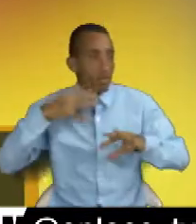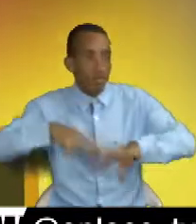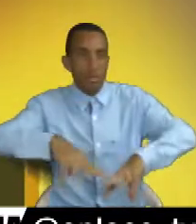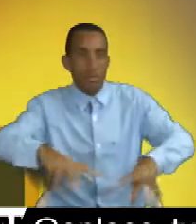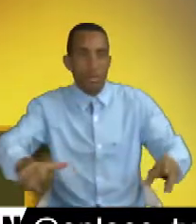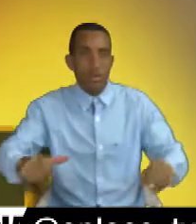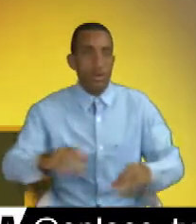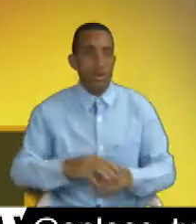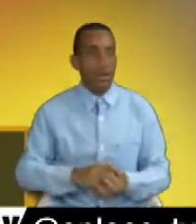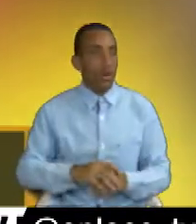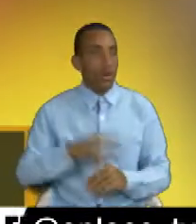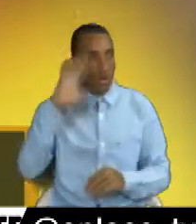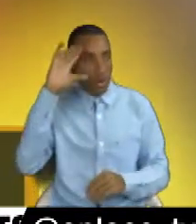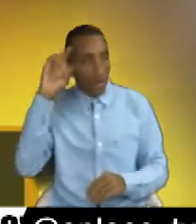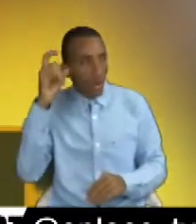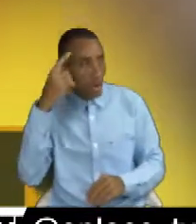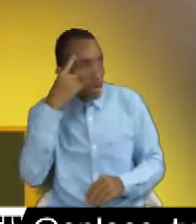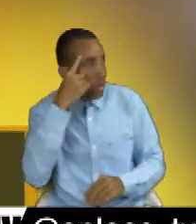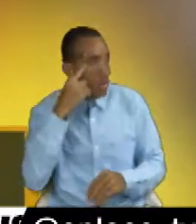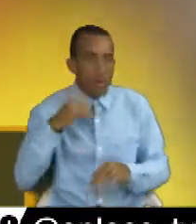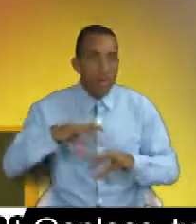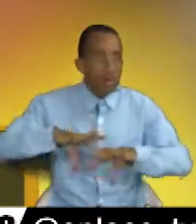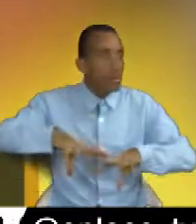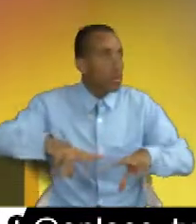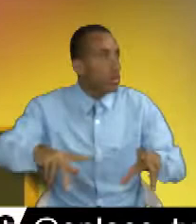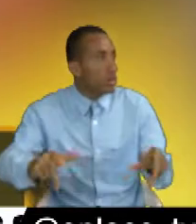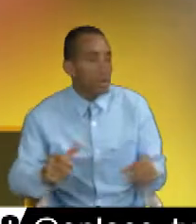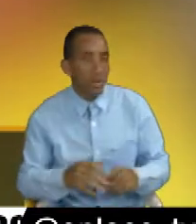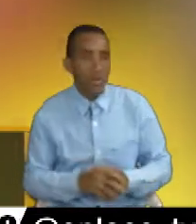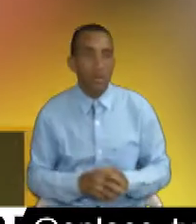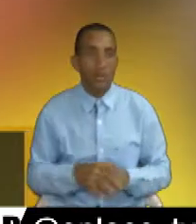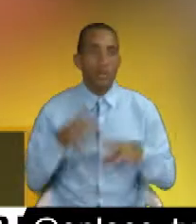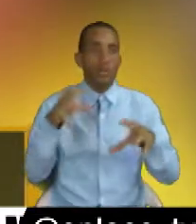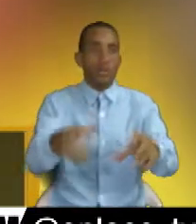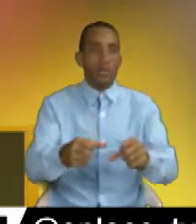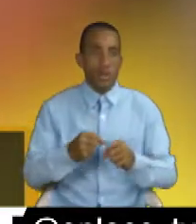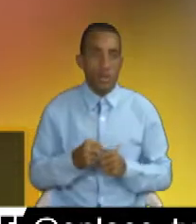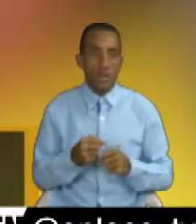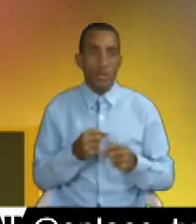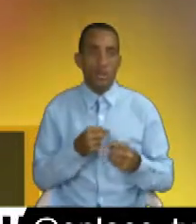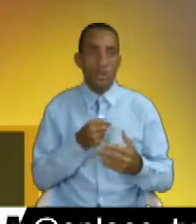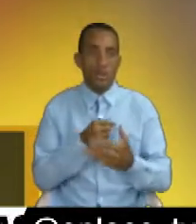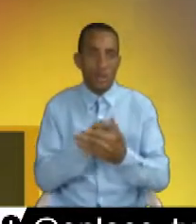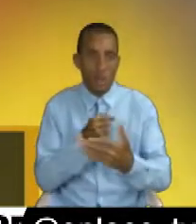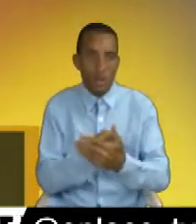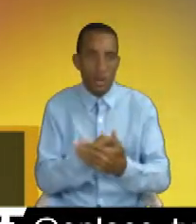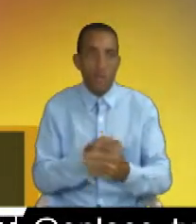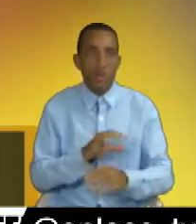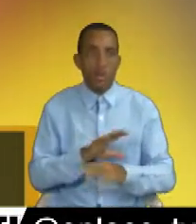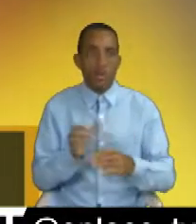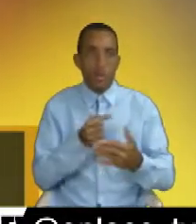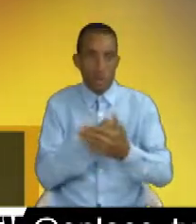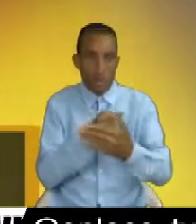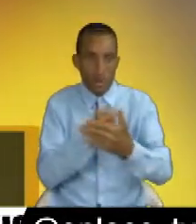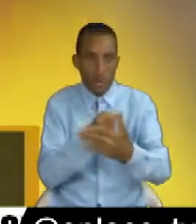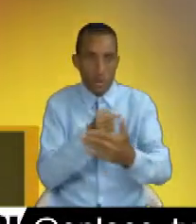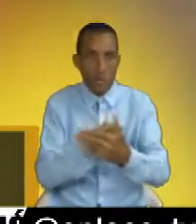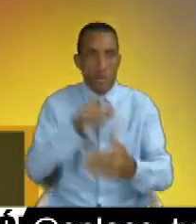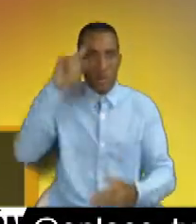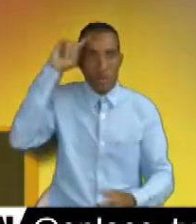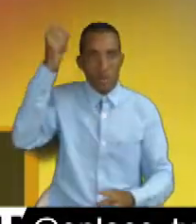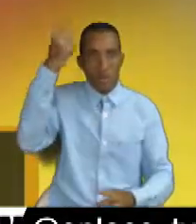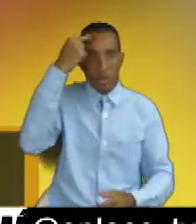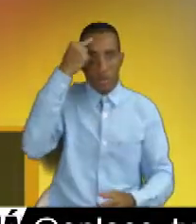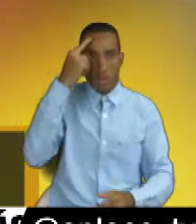los corruptos se los vamos a quitar, pero se los vamos a quitar en la movilización y en la lucha. Y el gobierno no puede